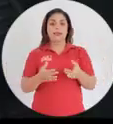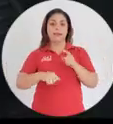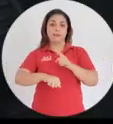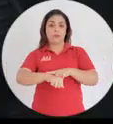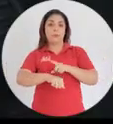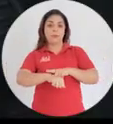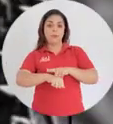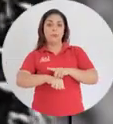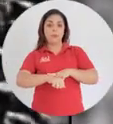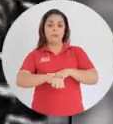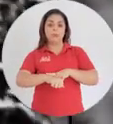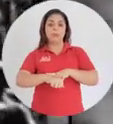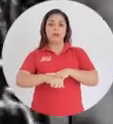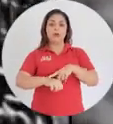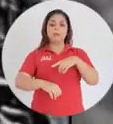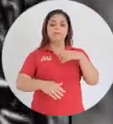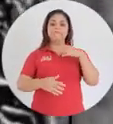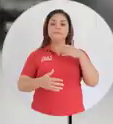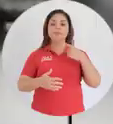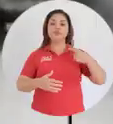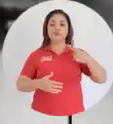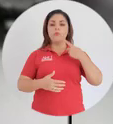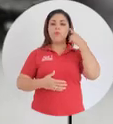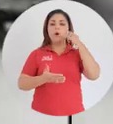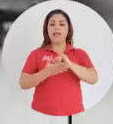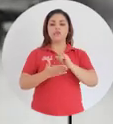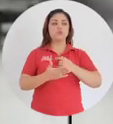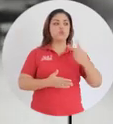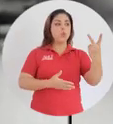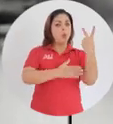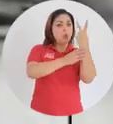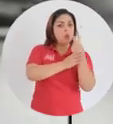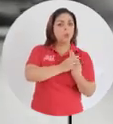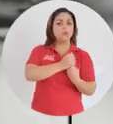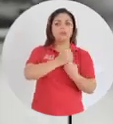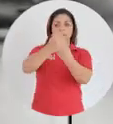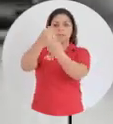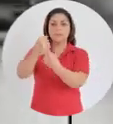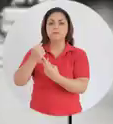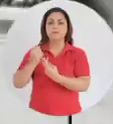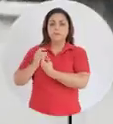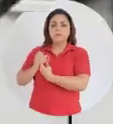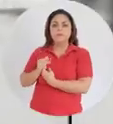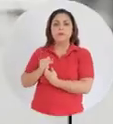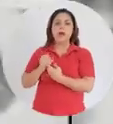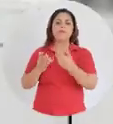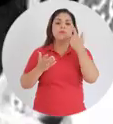toda Centroamérica, por eso es que nos emparejamos, porque son fenómenos más